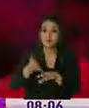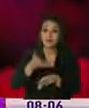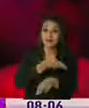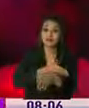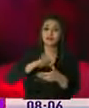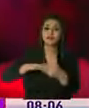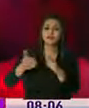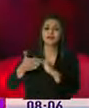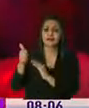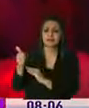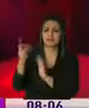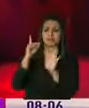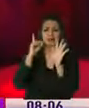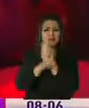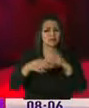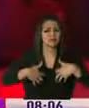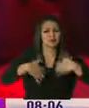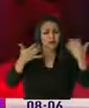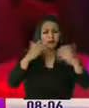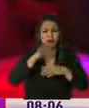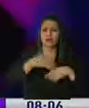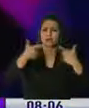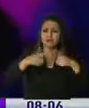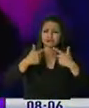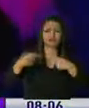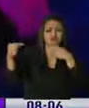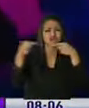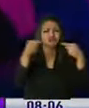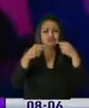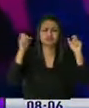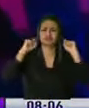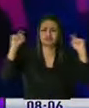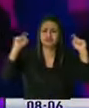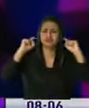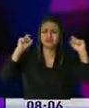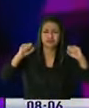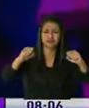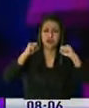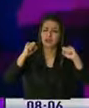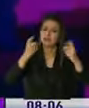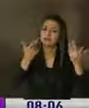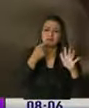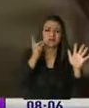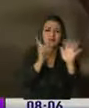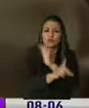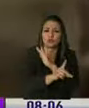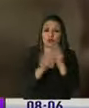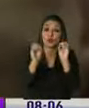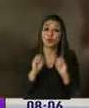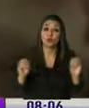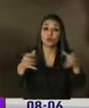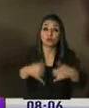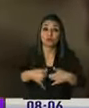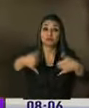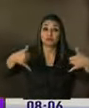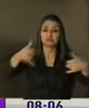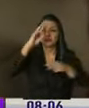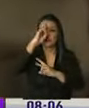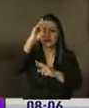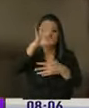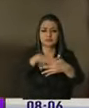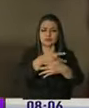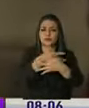el exceso de ruido, consumo excesivo de alcohol, riñas e inseguridad, a lo que se suma que en ocasiones muchos de los locales no respetaban